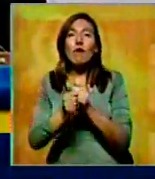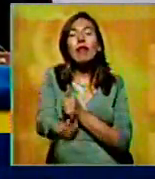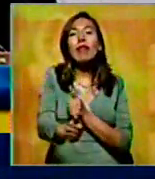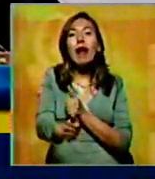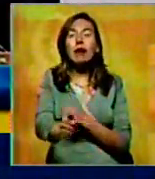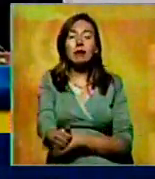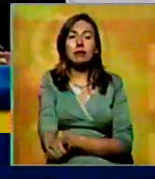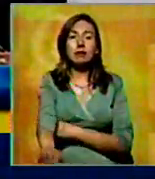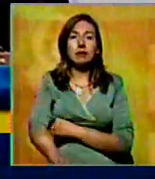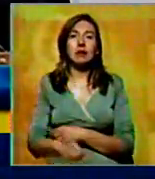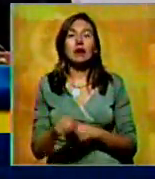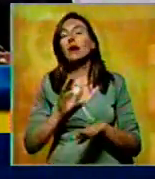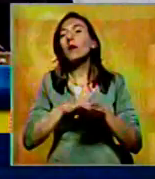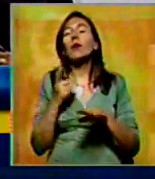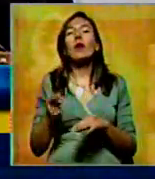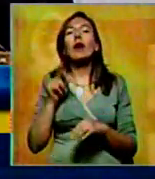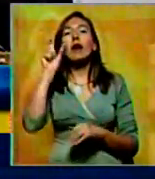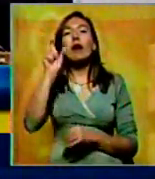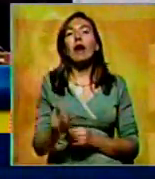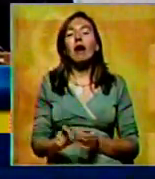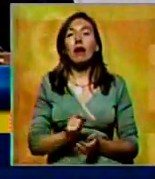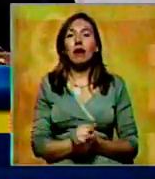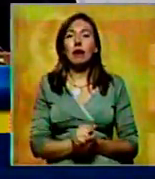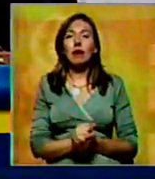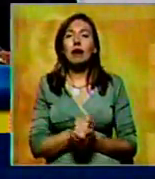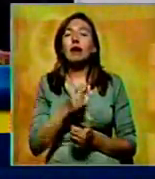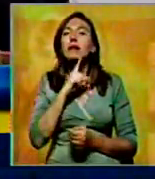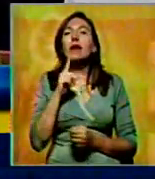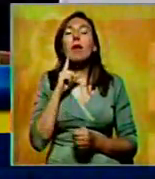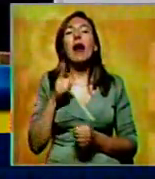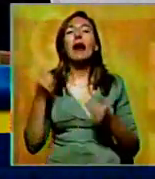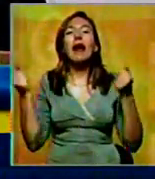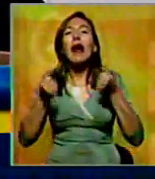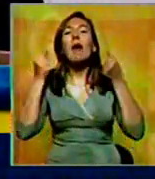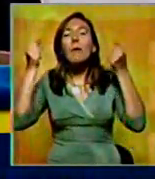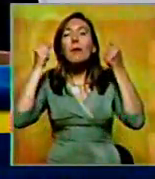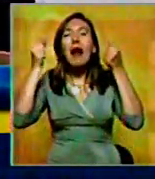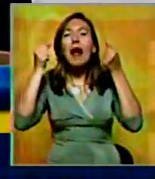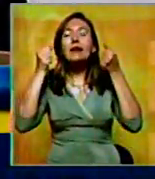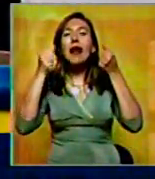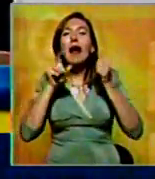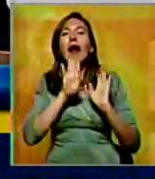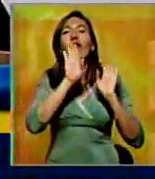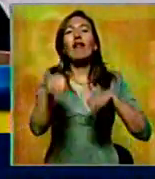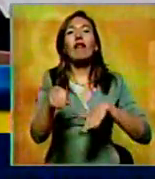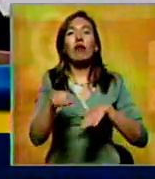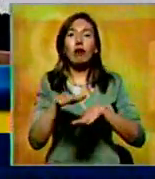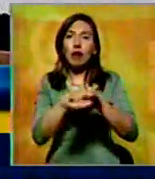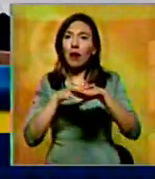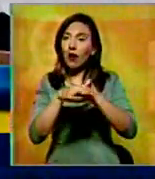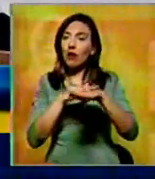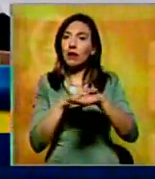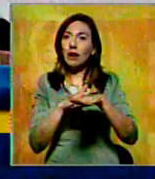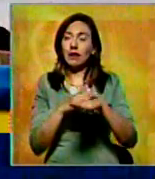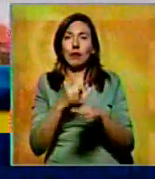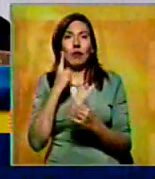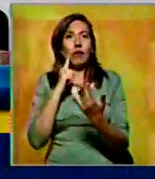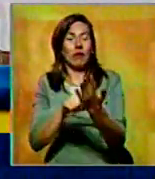punto de ser considerada la campaña electoral con más ventajismo que hemos vivido hasta